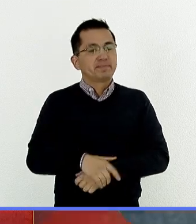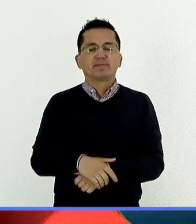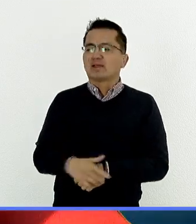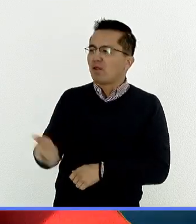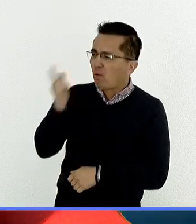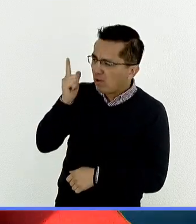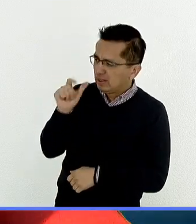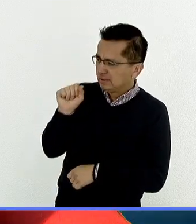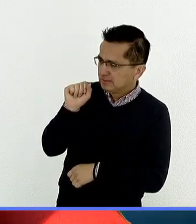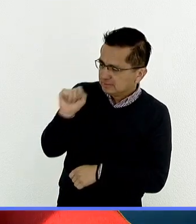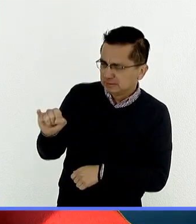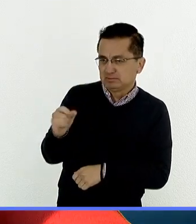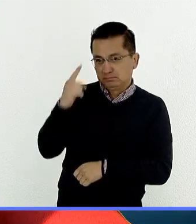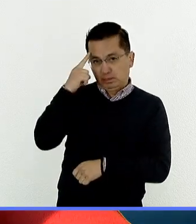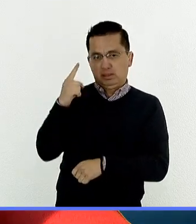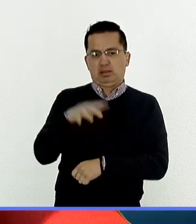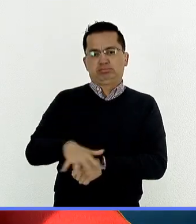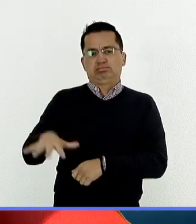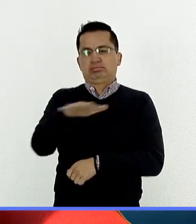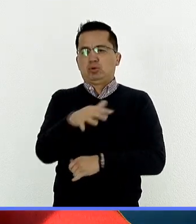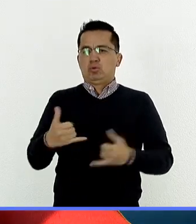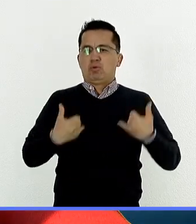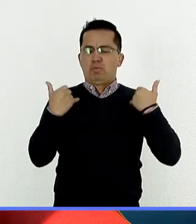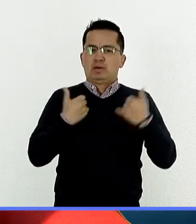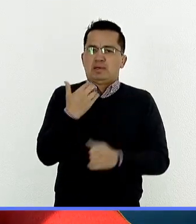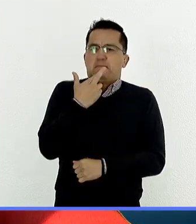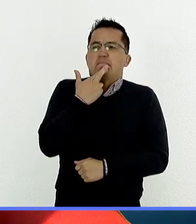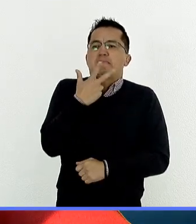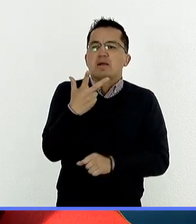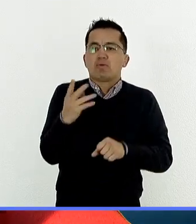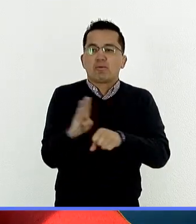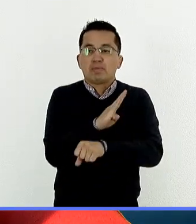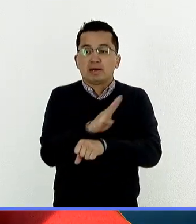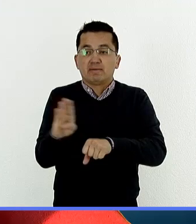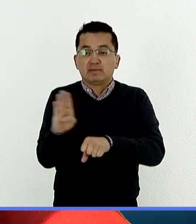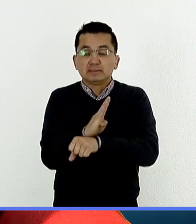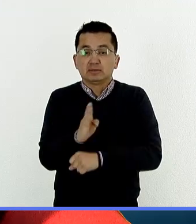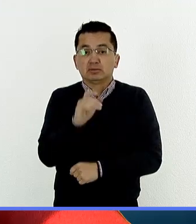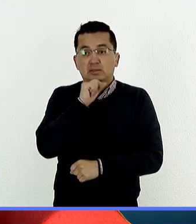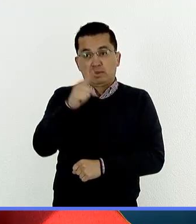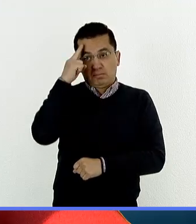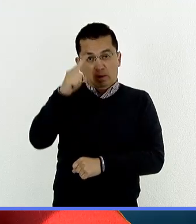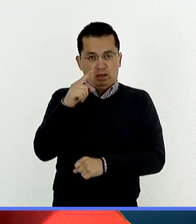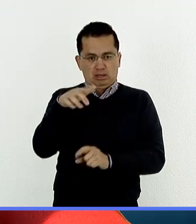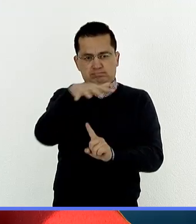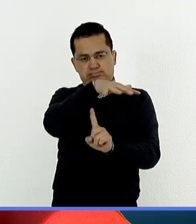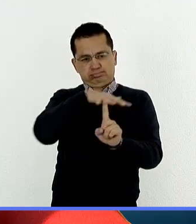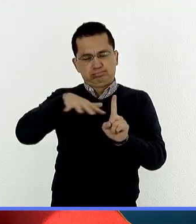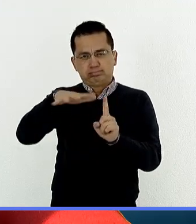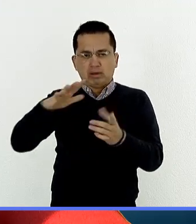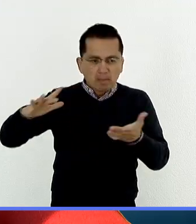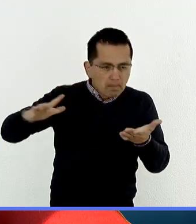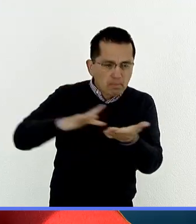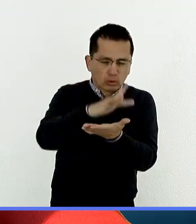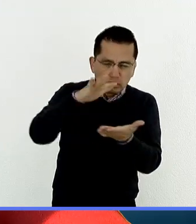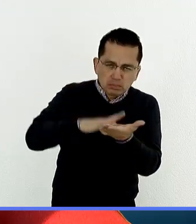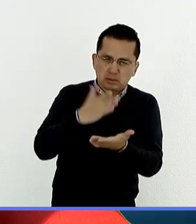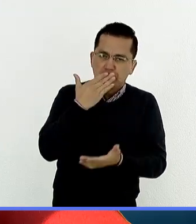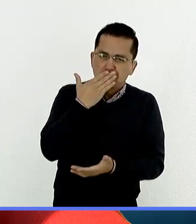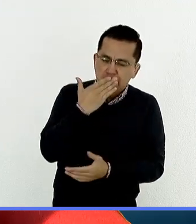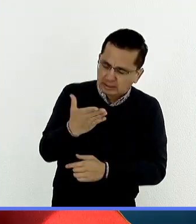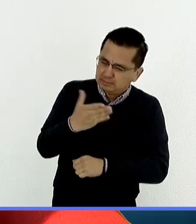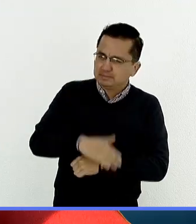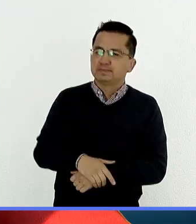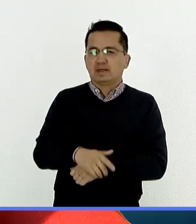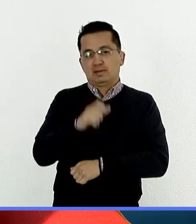así se adoptó En beneficio por supuesto de los jóvenes estudiantes y de de todo la red de apoyo que tienen a su a su alrededor y